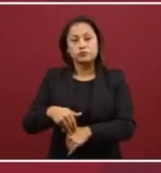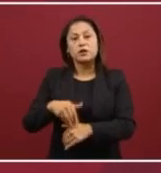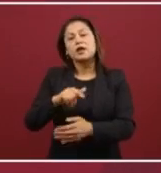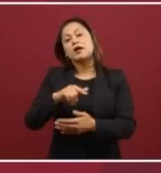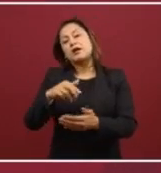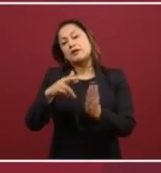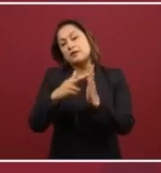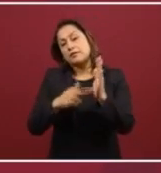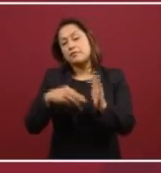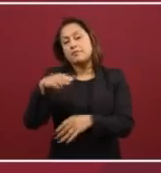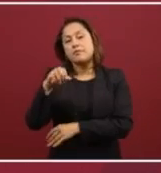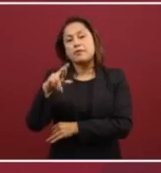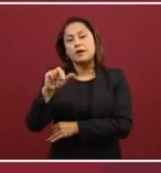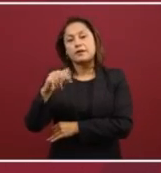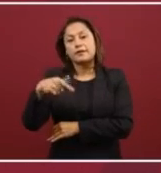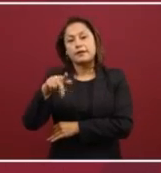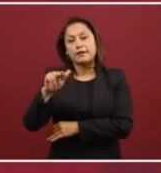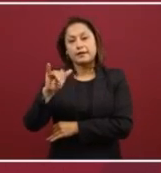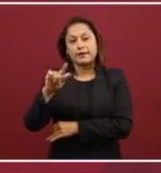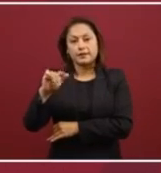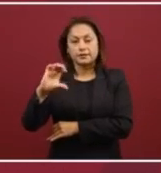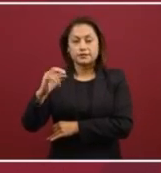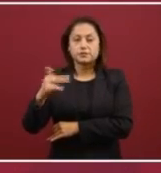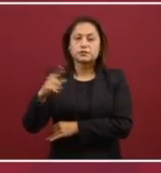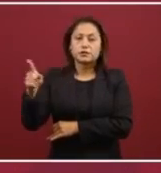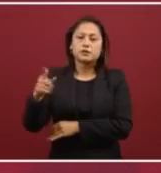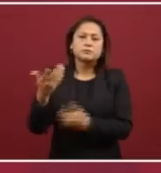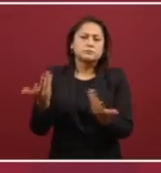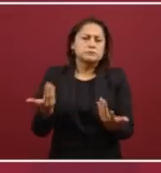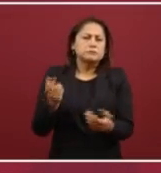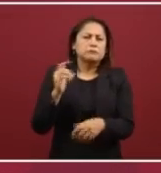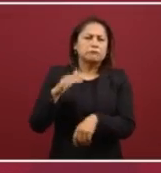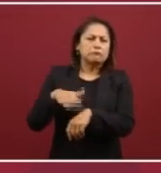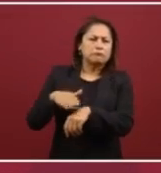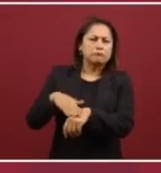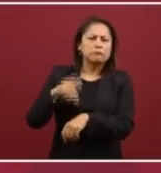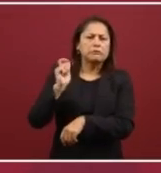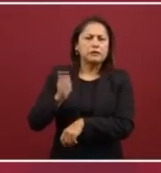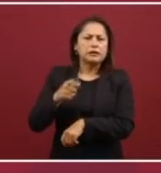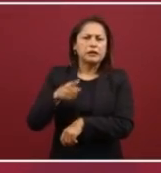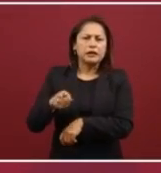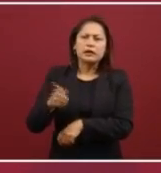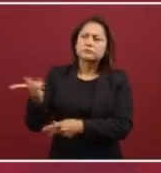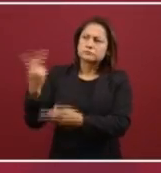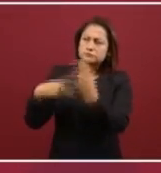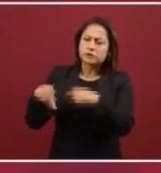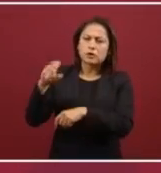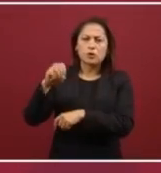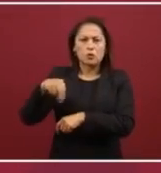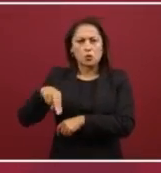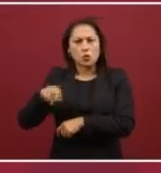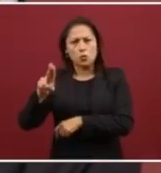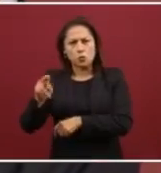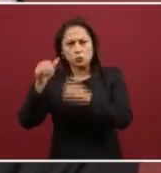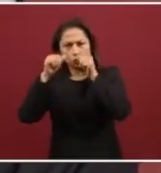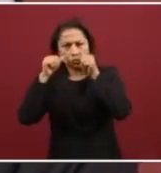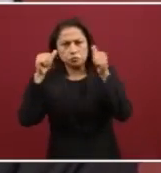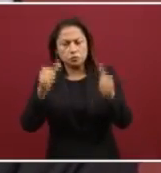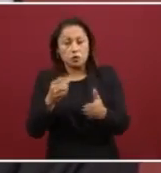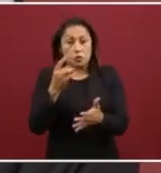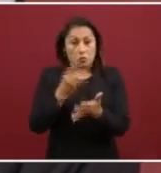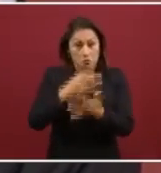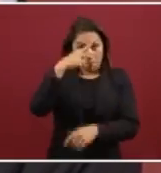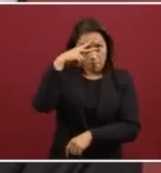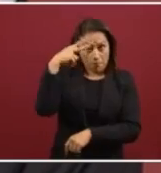participe la nación suní no es un tema no además de méxico no es un tema nada más del salvador de guatemala de honduras